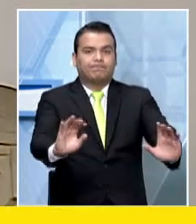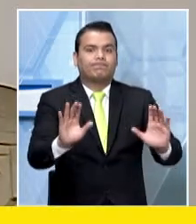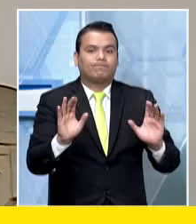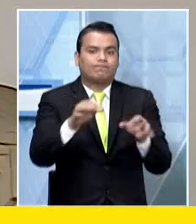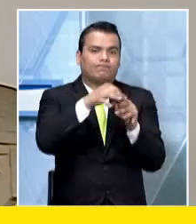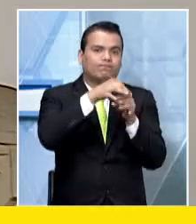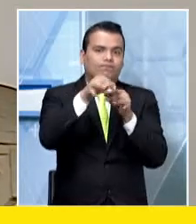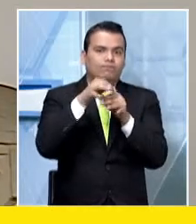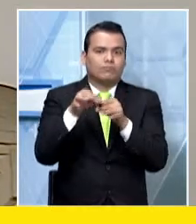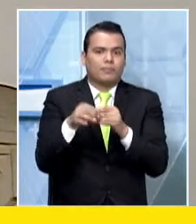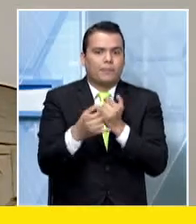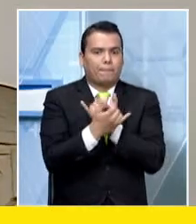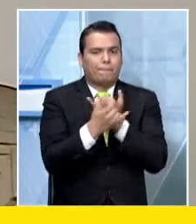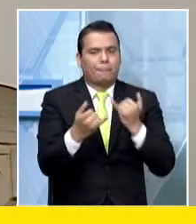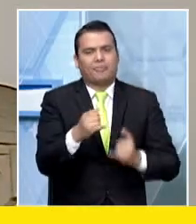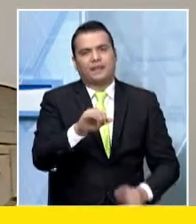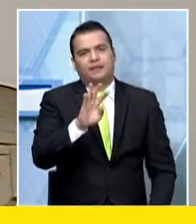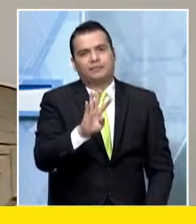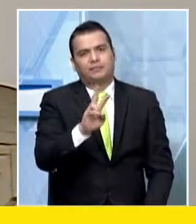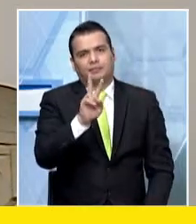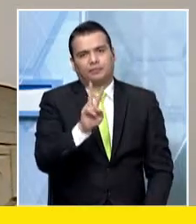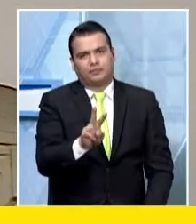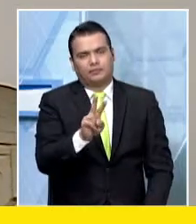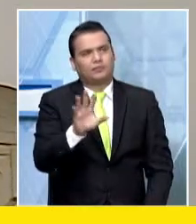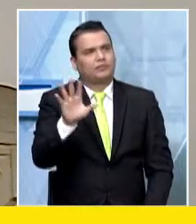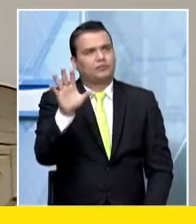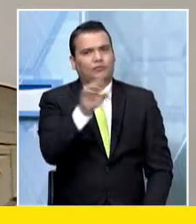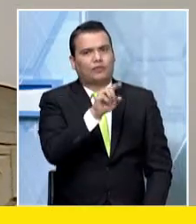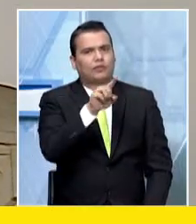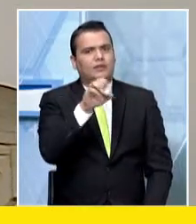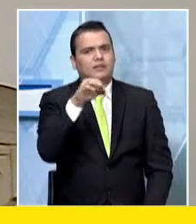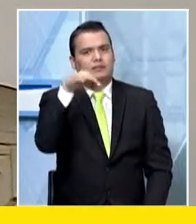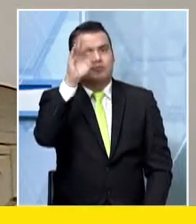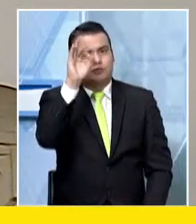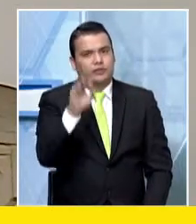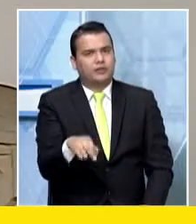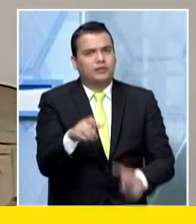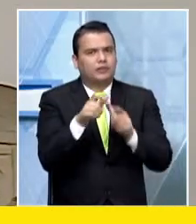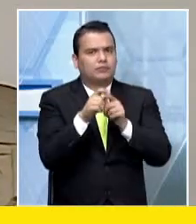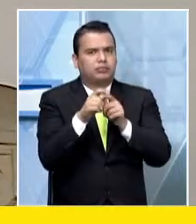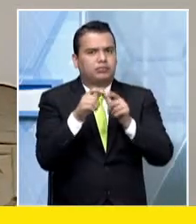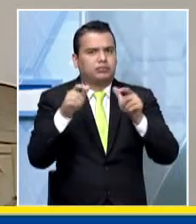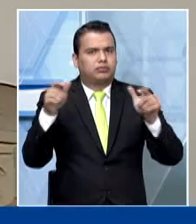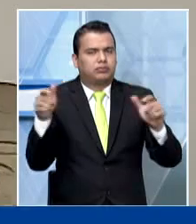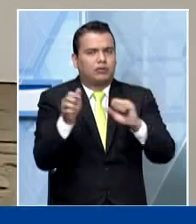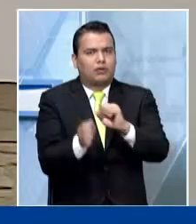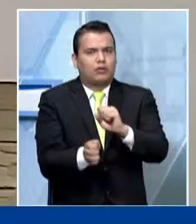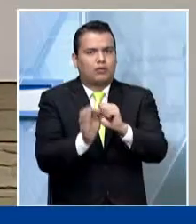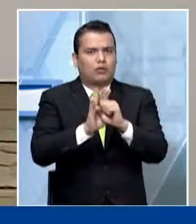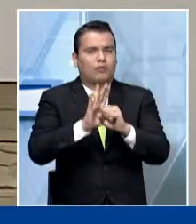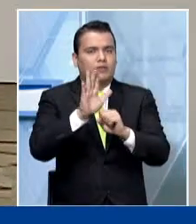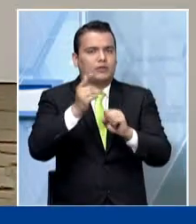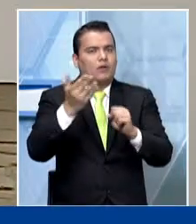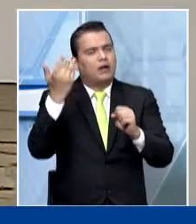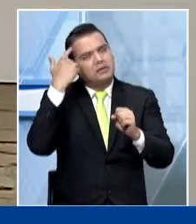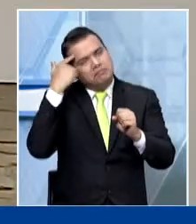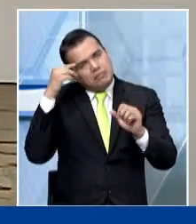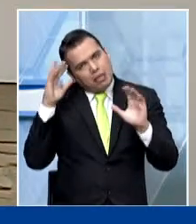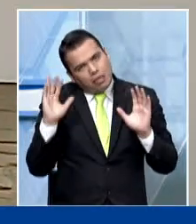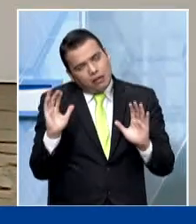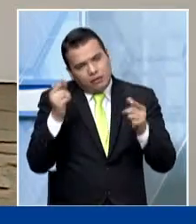municipios del departamento del valle del cauca es decir el 100 por ciento creciendo en cifras de kobe por encima de todo lo que habíamos tenido